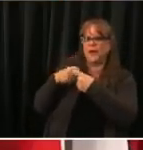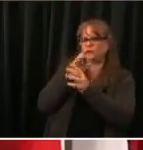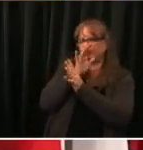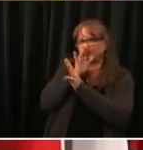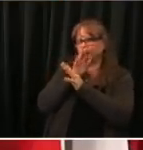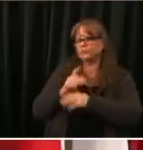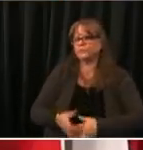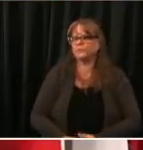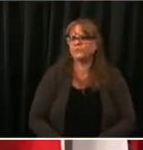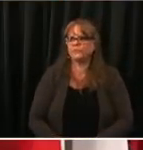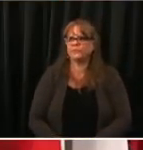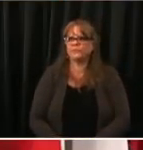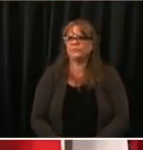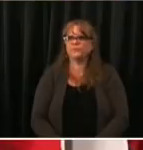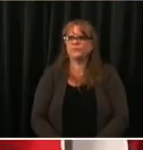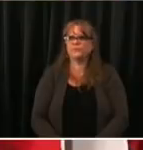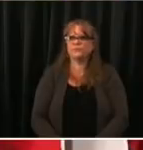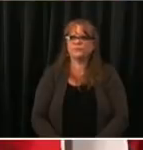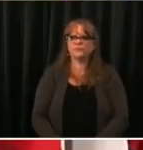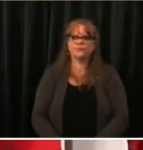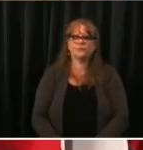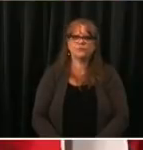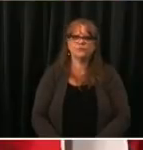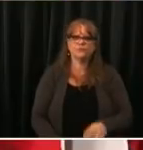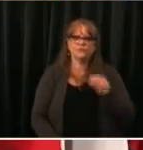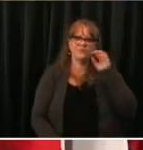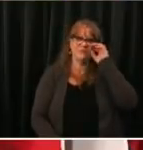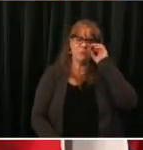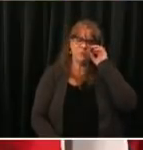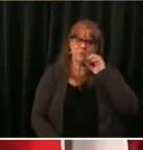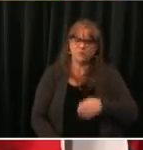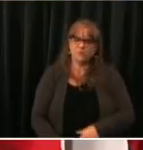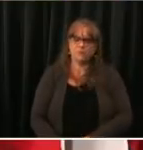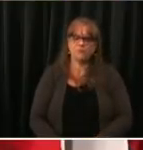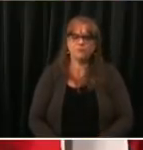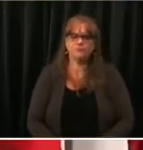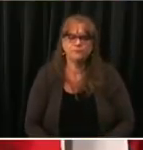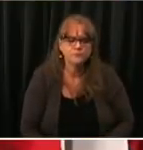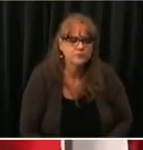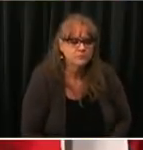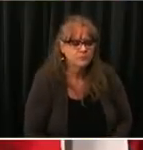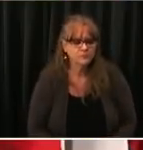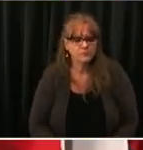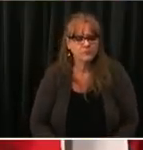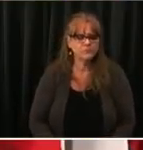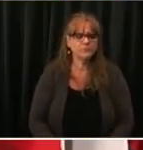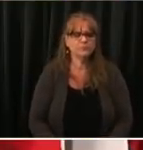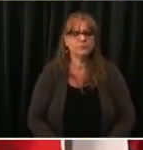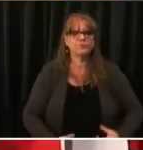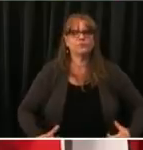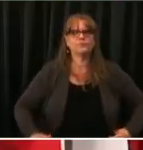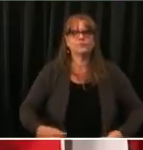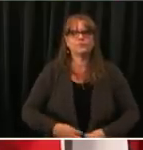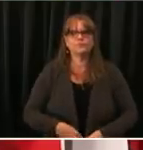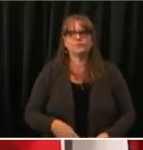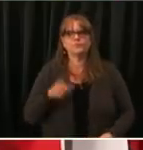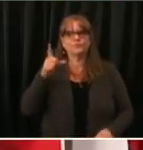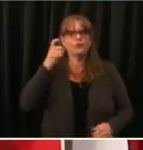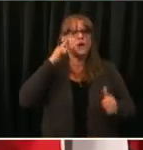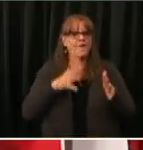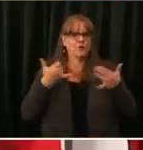mayor de 65 años pueden recibir la vacuna después del 8 de febrero.